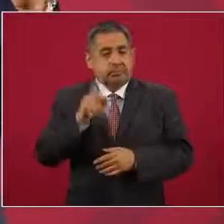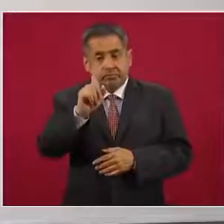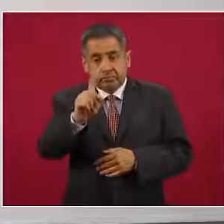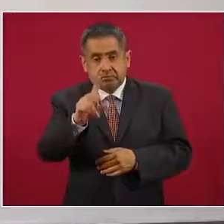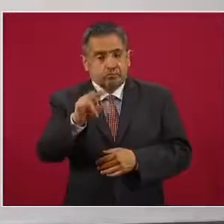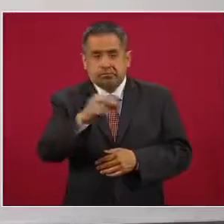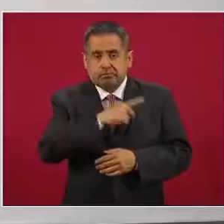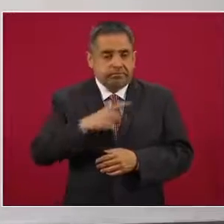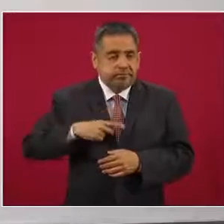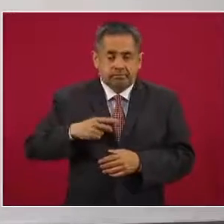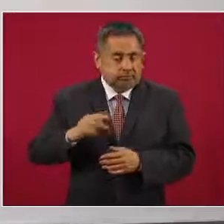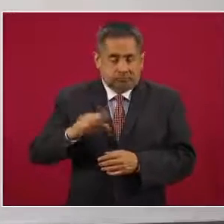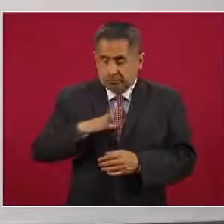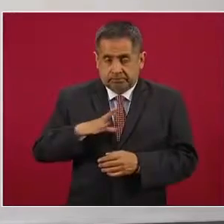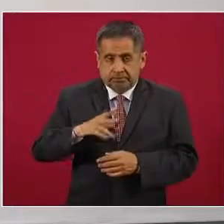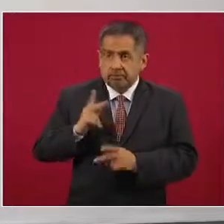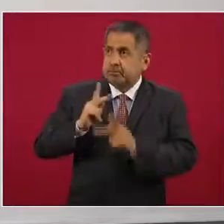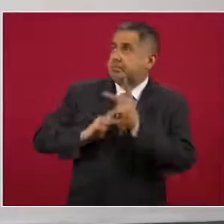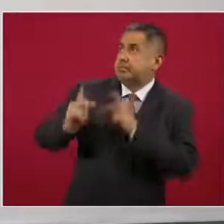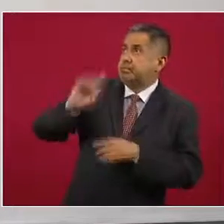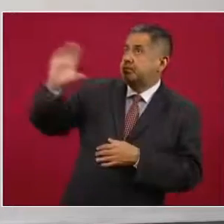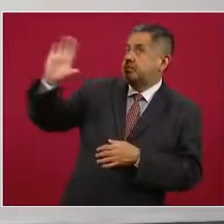adicional,